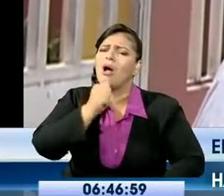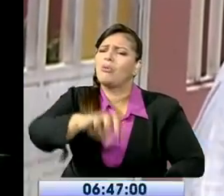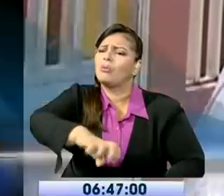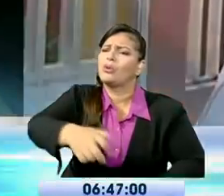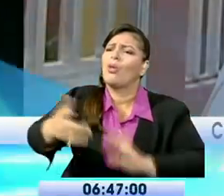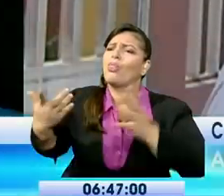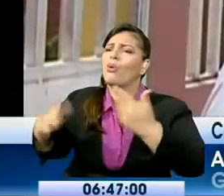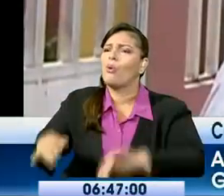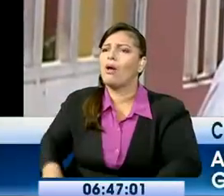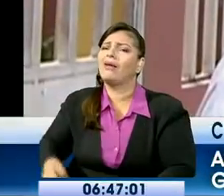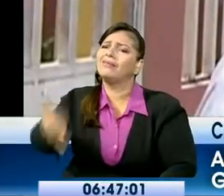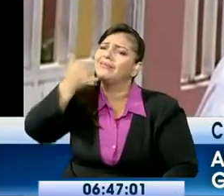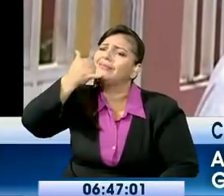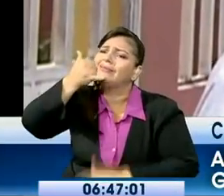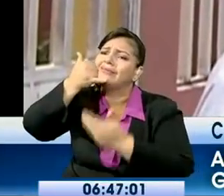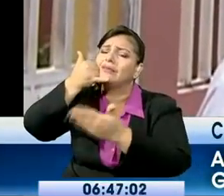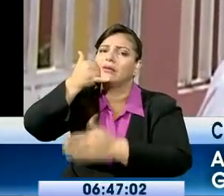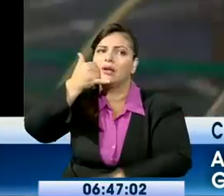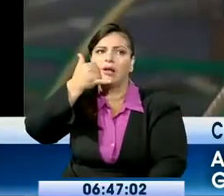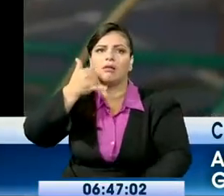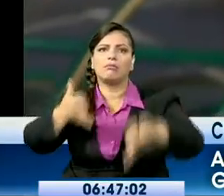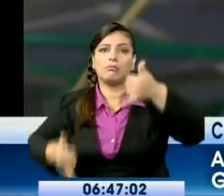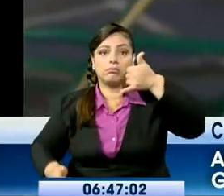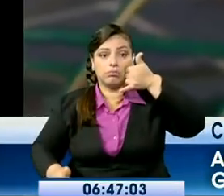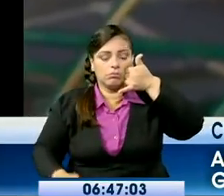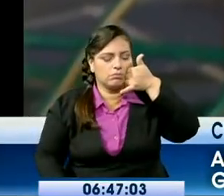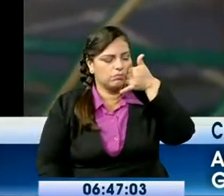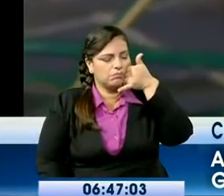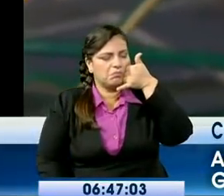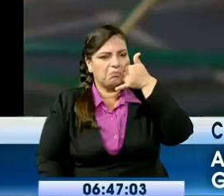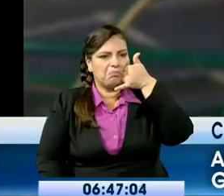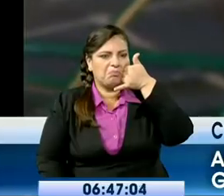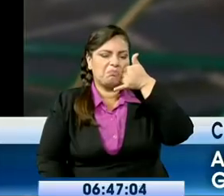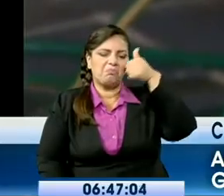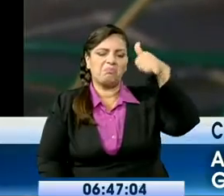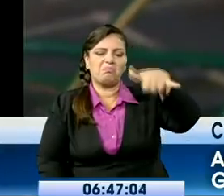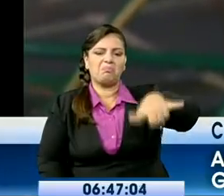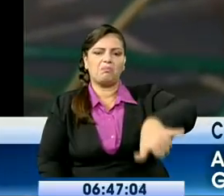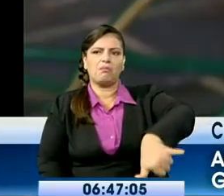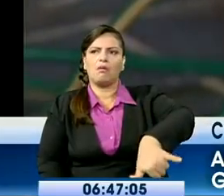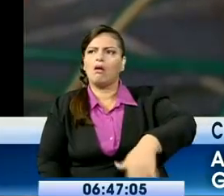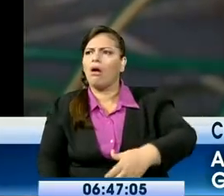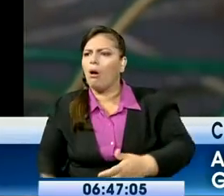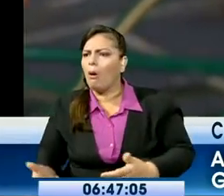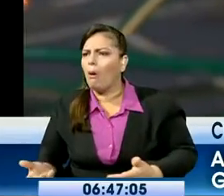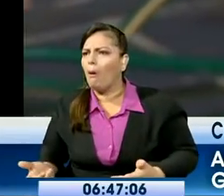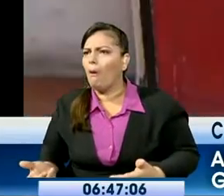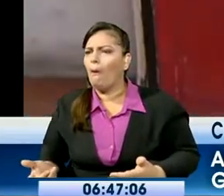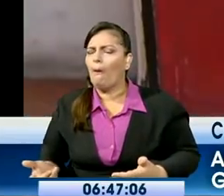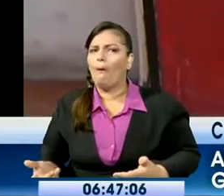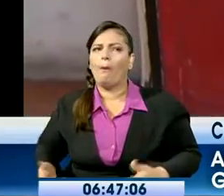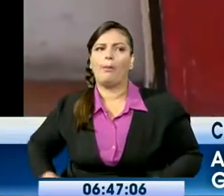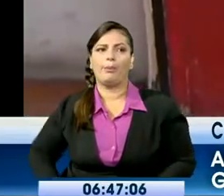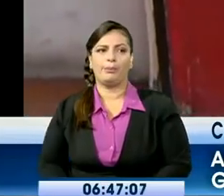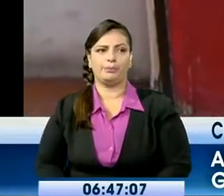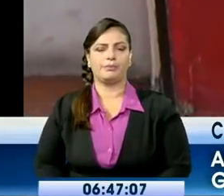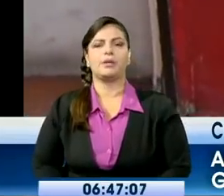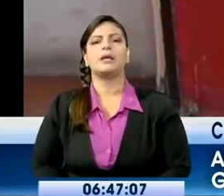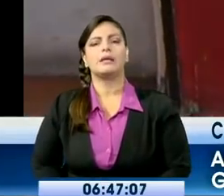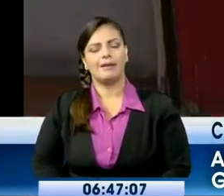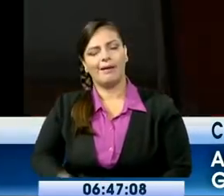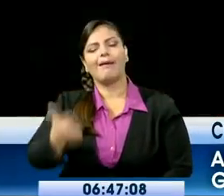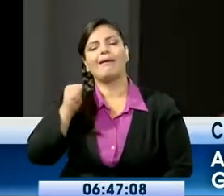sea, tenía que informar más. Y de esa manera, paulatinamente, volvió el agua y la tranquilidad a